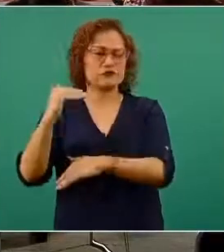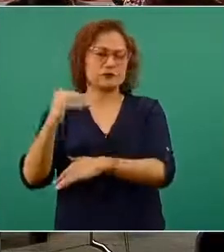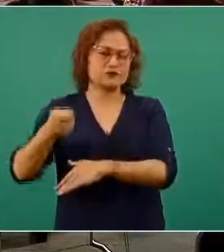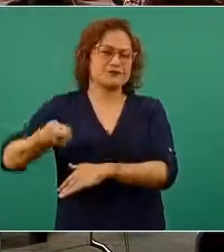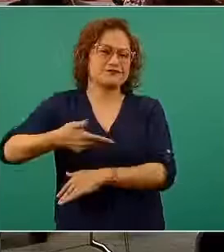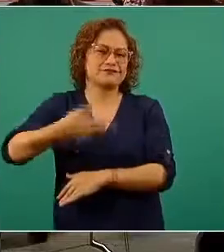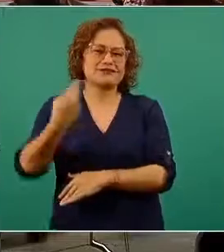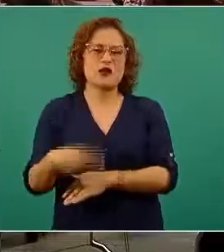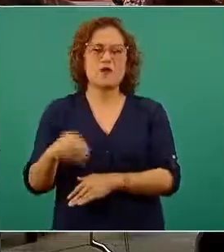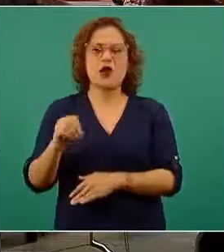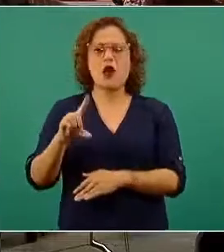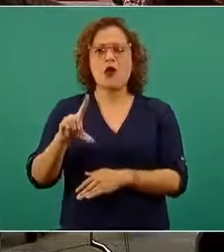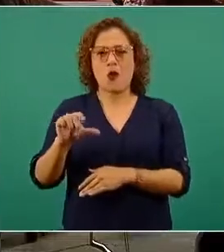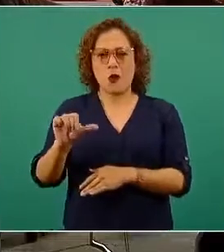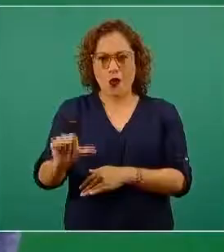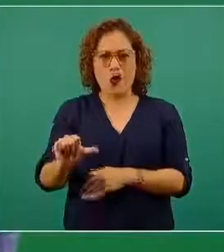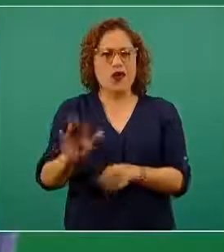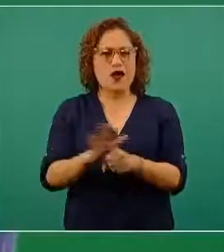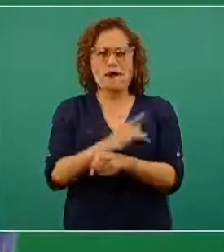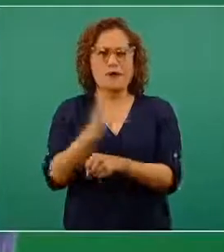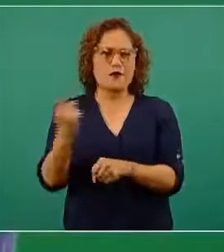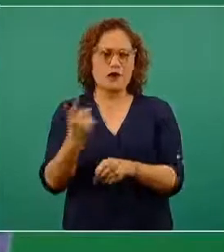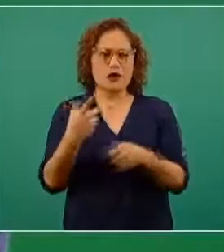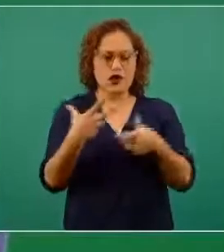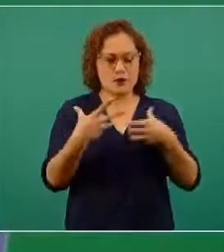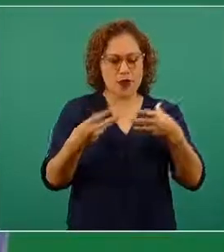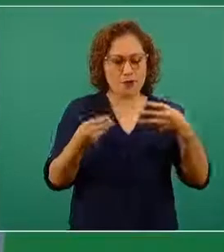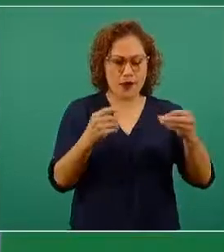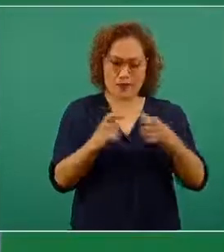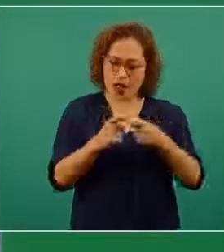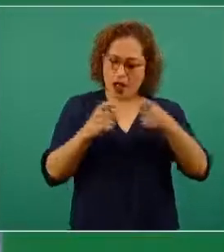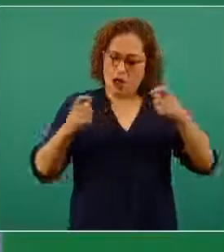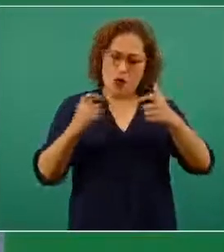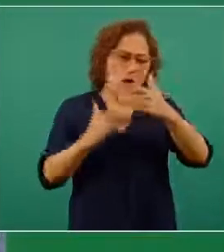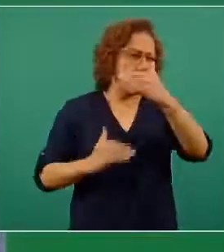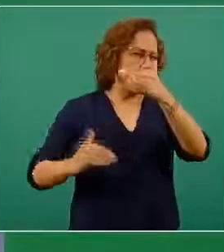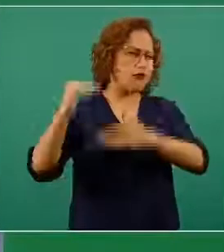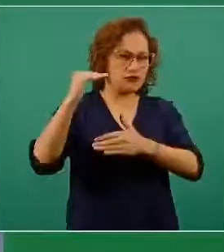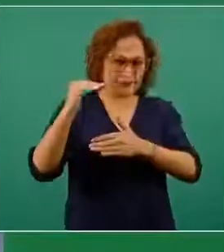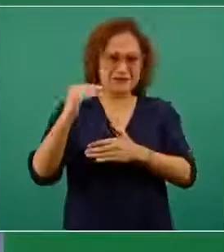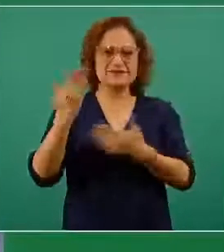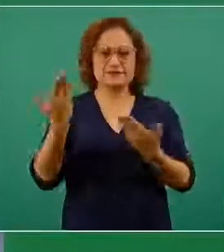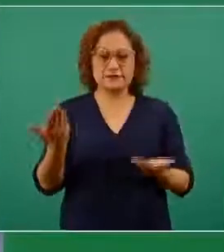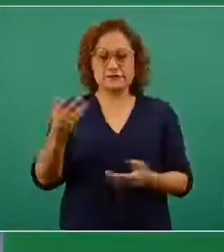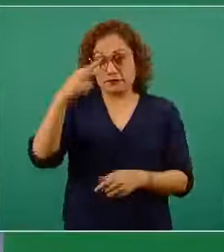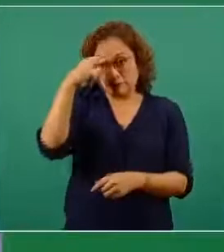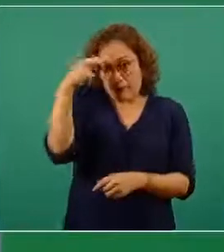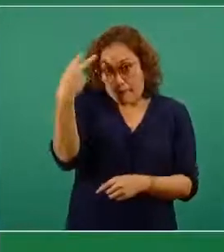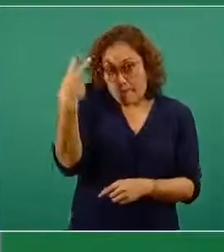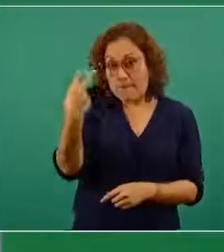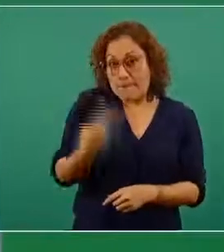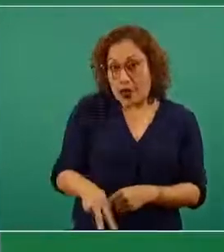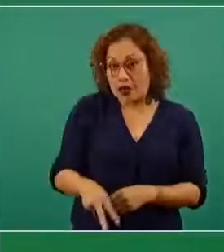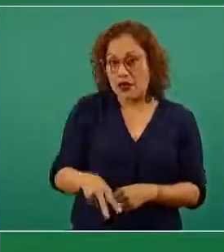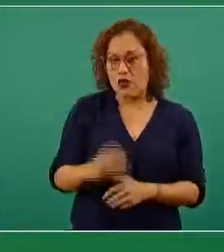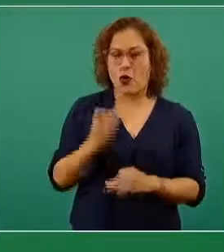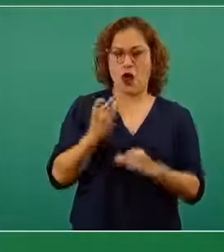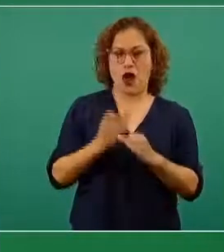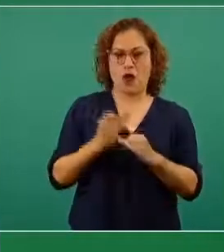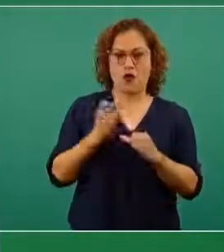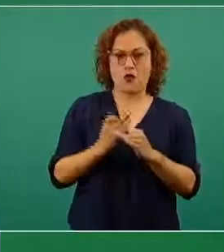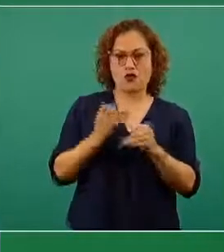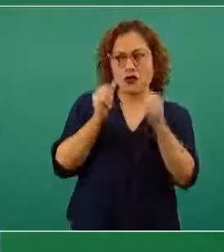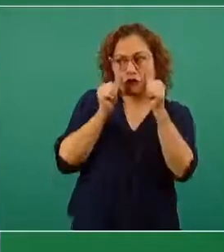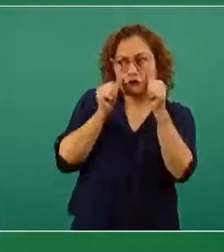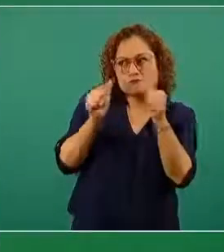a estos ciclos en donde aumenta la actividad epidémica. México no está exento de este riesgo y por eso